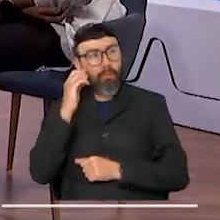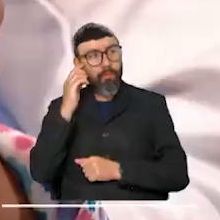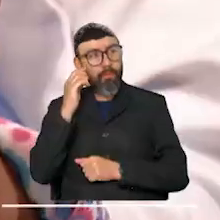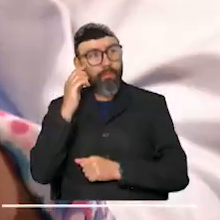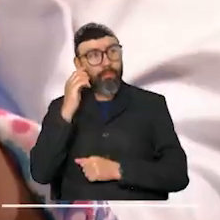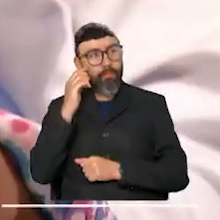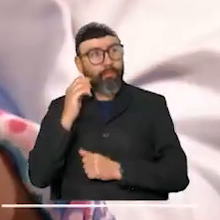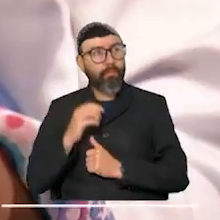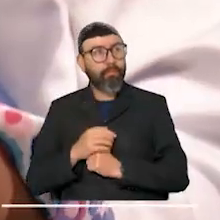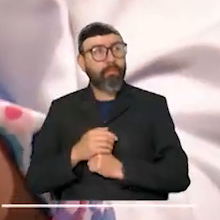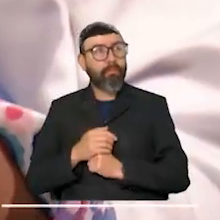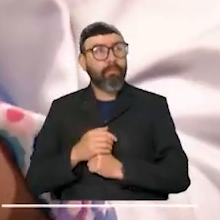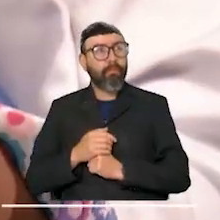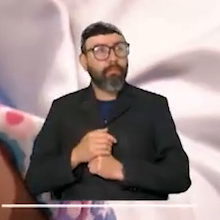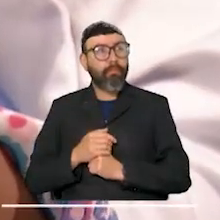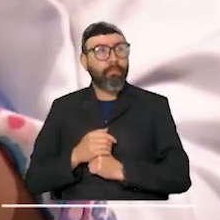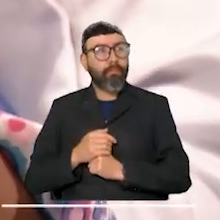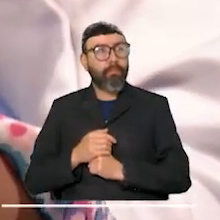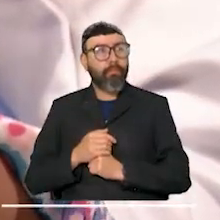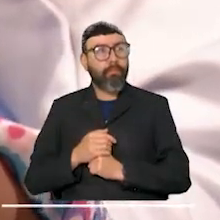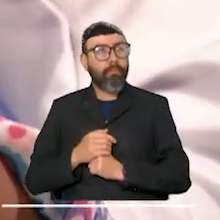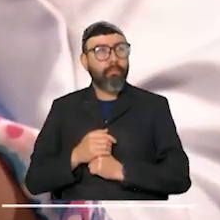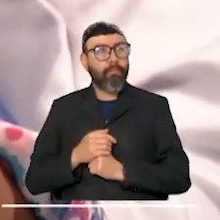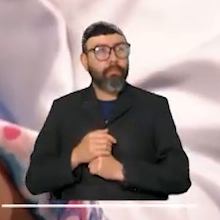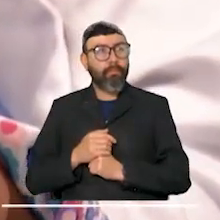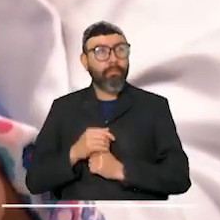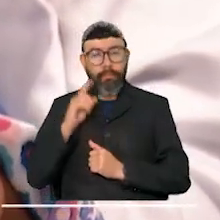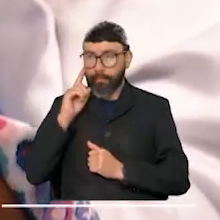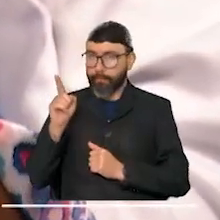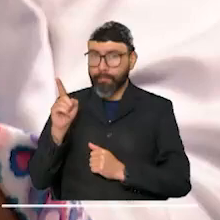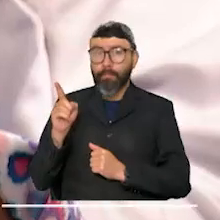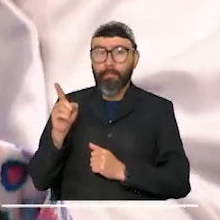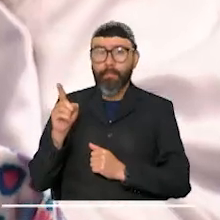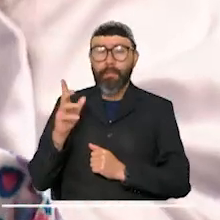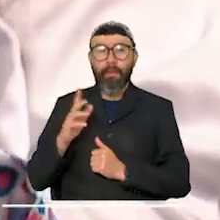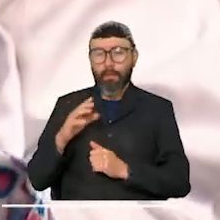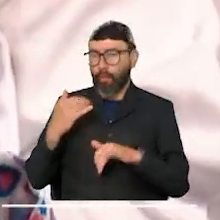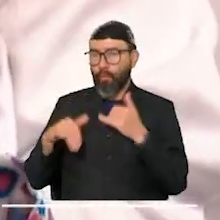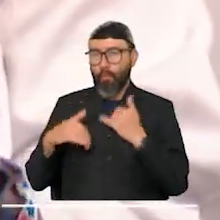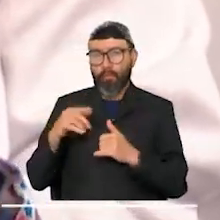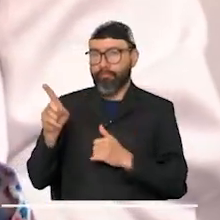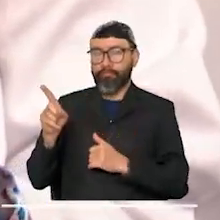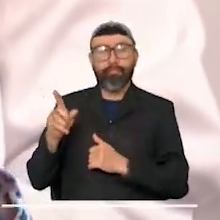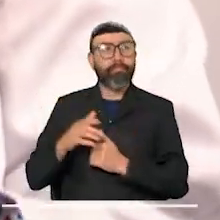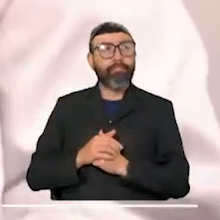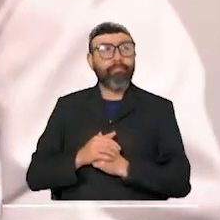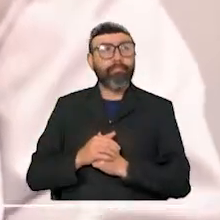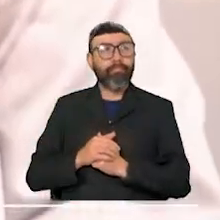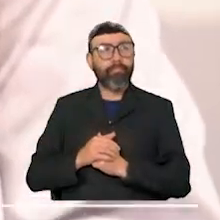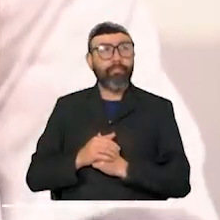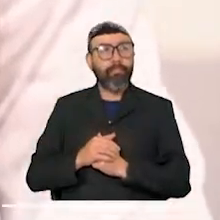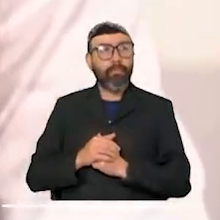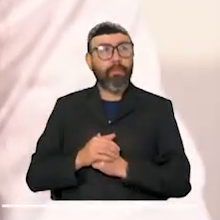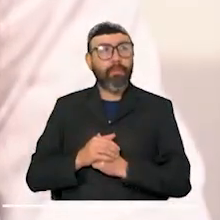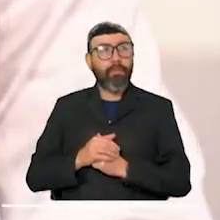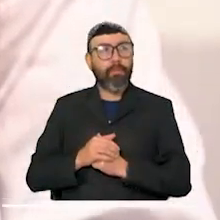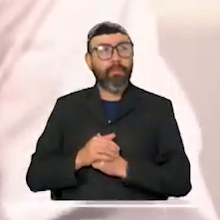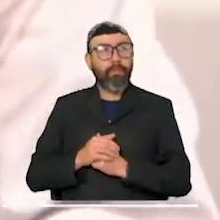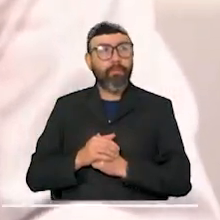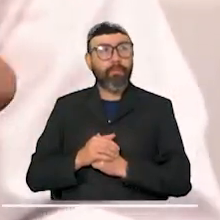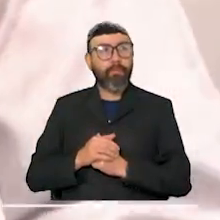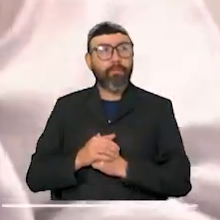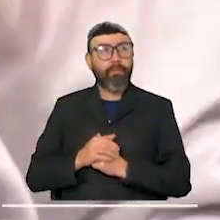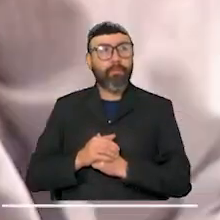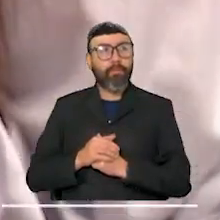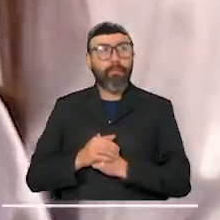vagina María mateus Bueno tanto allí vemos Buenas noches